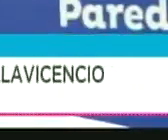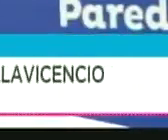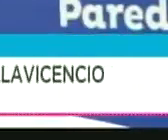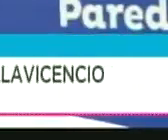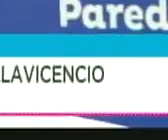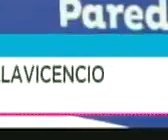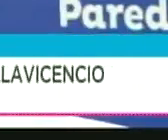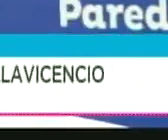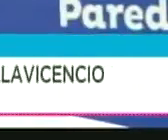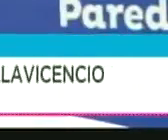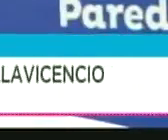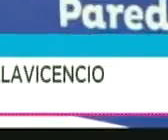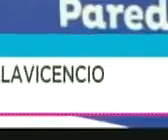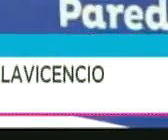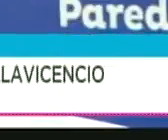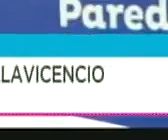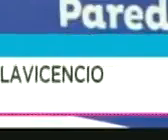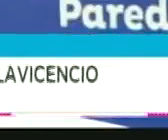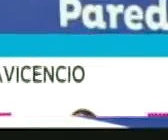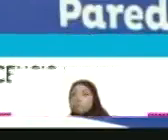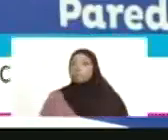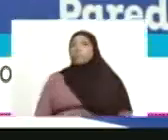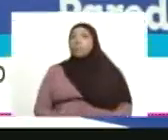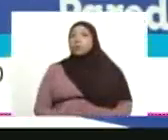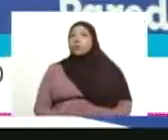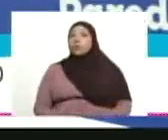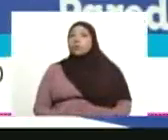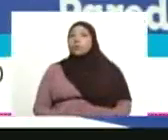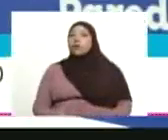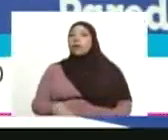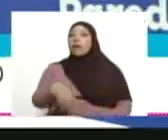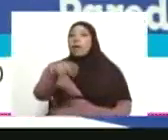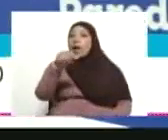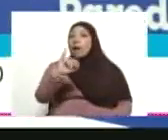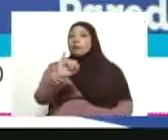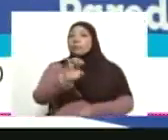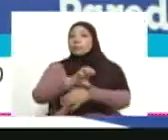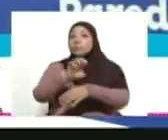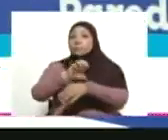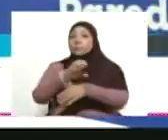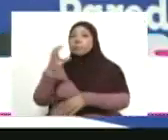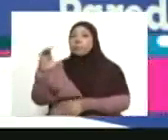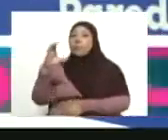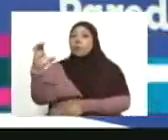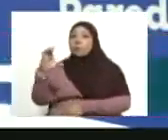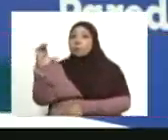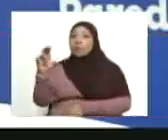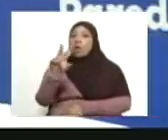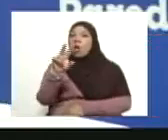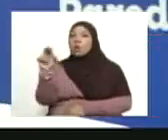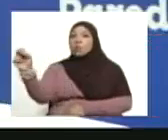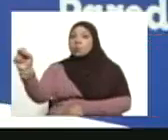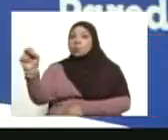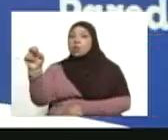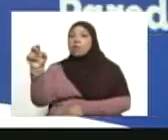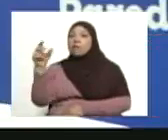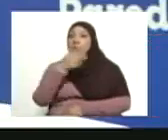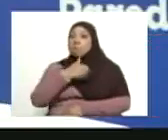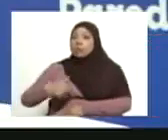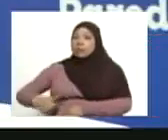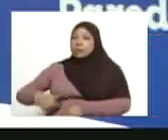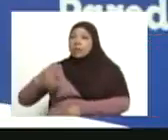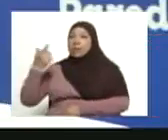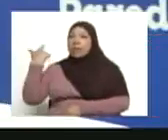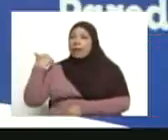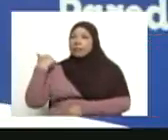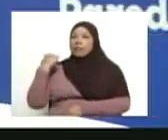sembró aquí mismo en el Hatillo 200 sicarios colombianos, 200 paramilitares para venir a asaltar